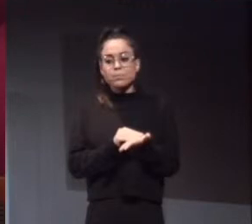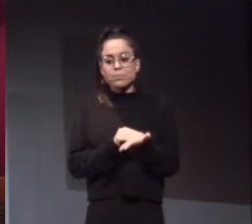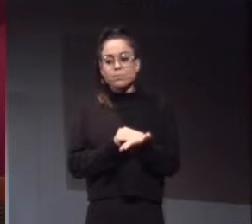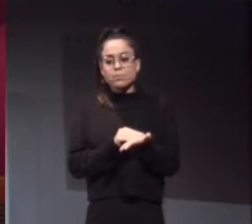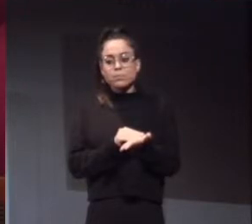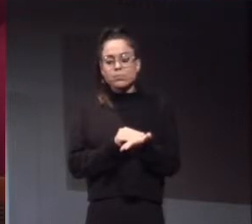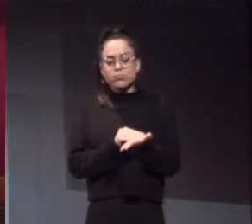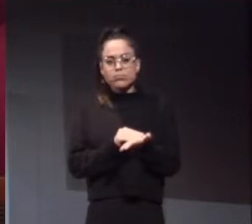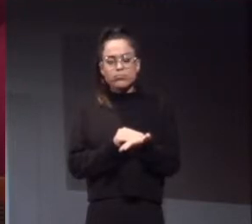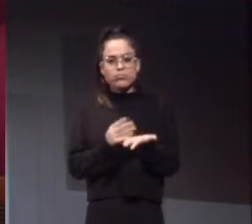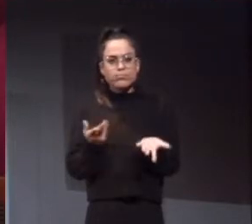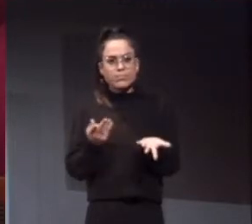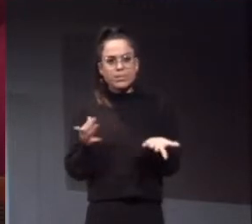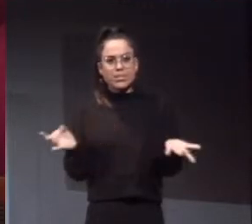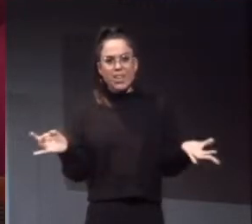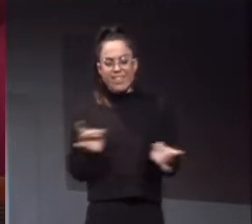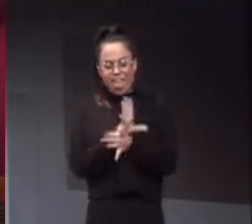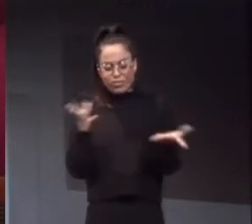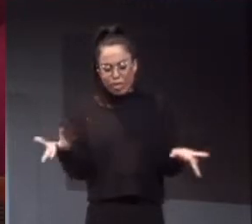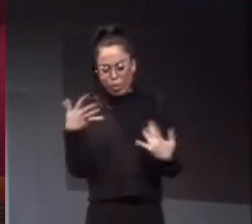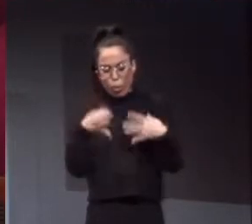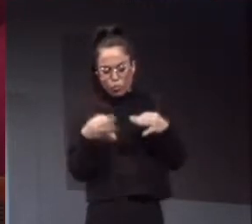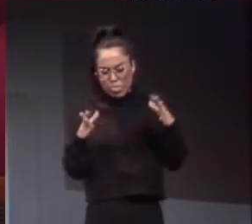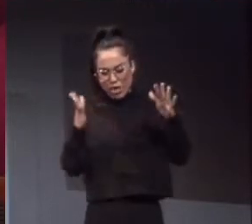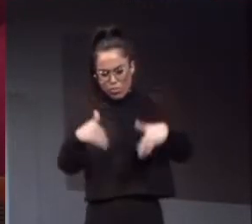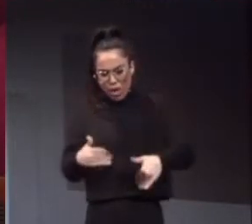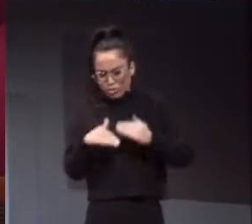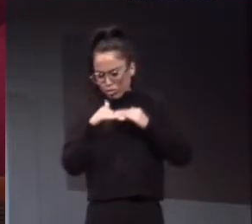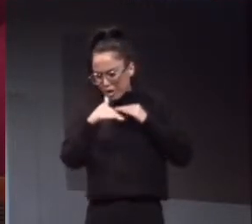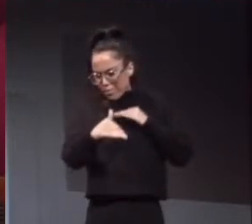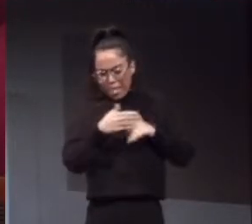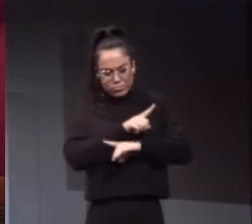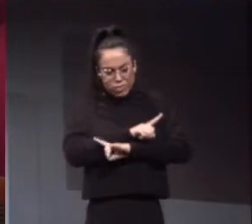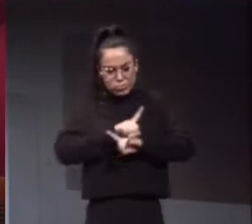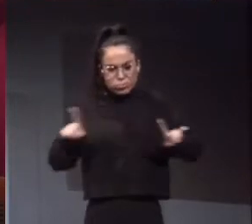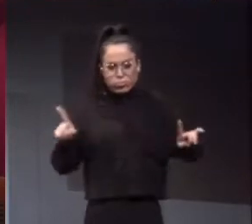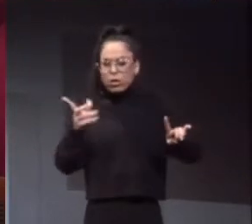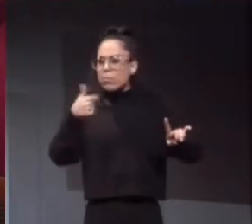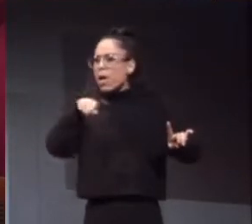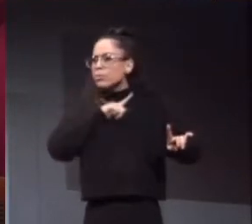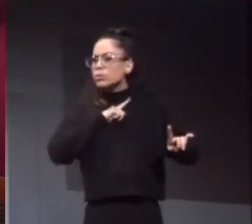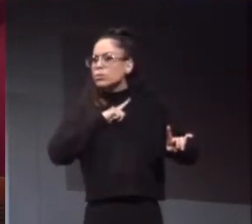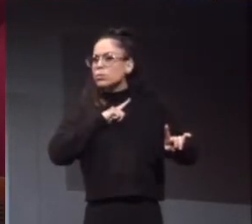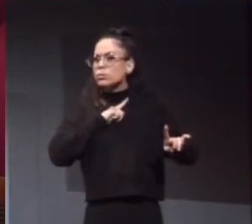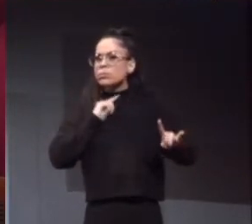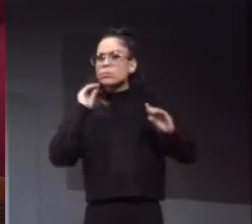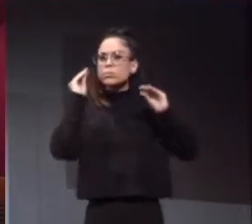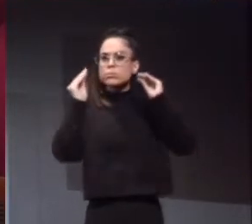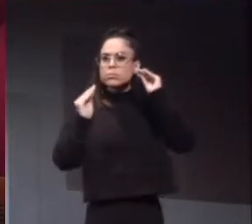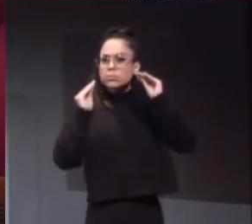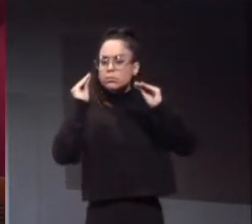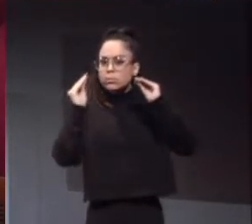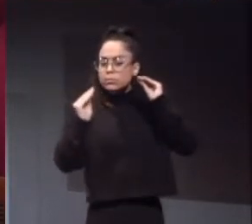e insostenible sin embargo nos parece que existe